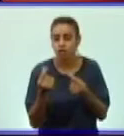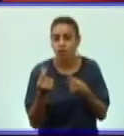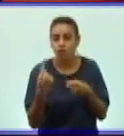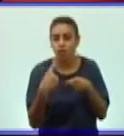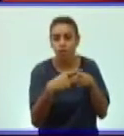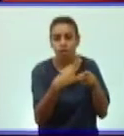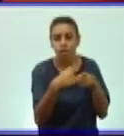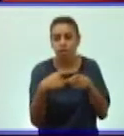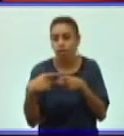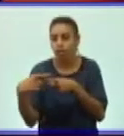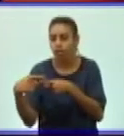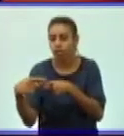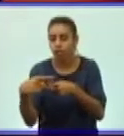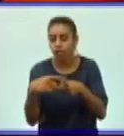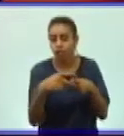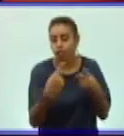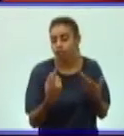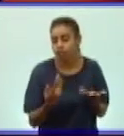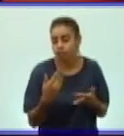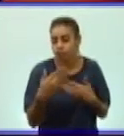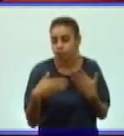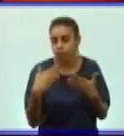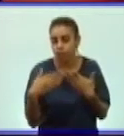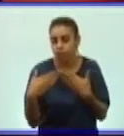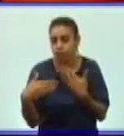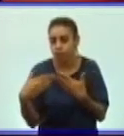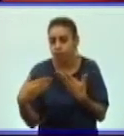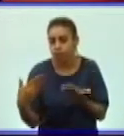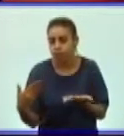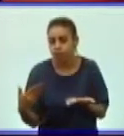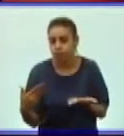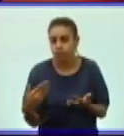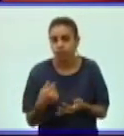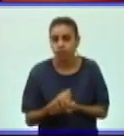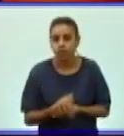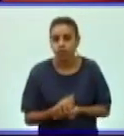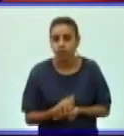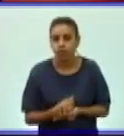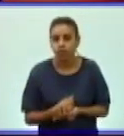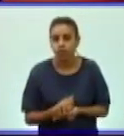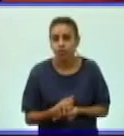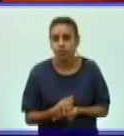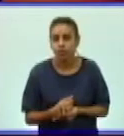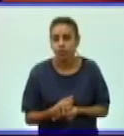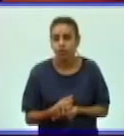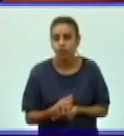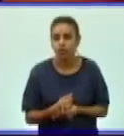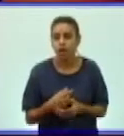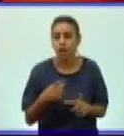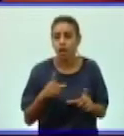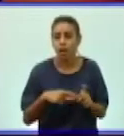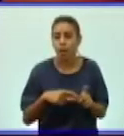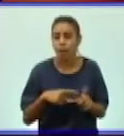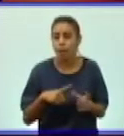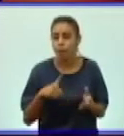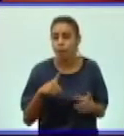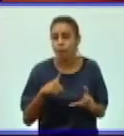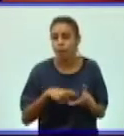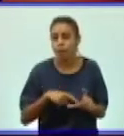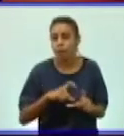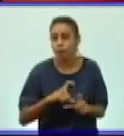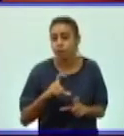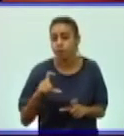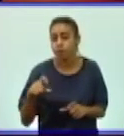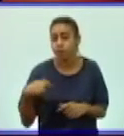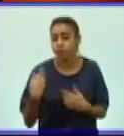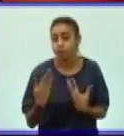prostitución, casos de corrupción económica y sobre todo por ese rol que desempeñaba el Partido Comunista en la conducción de ese